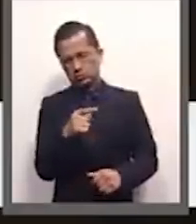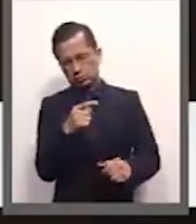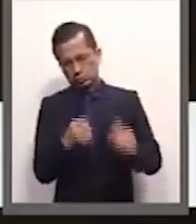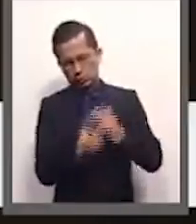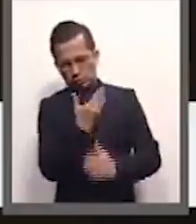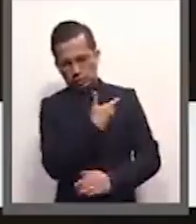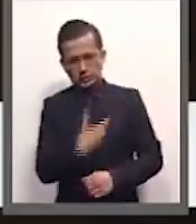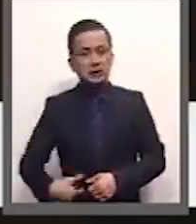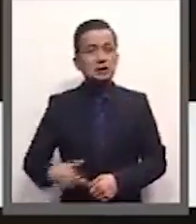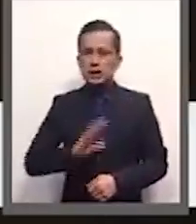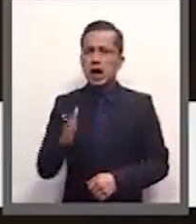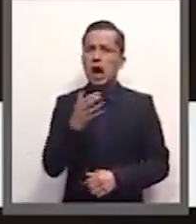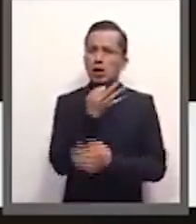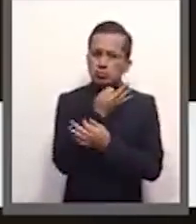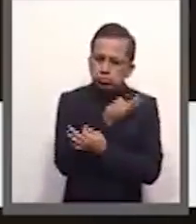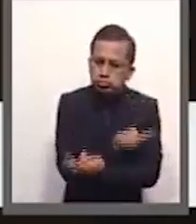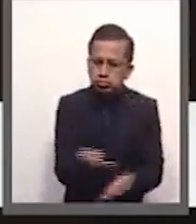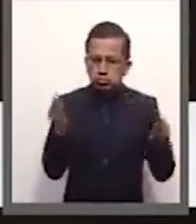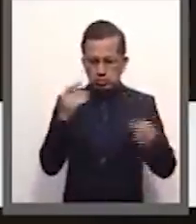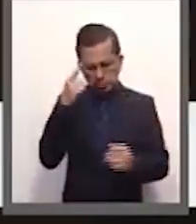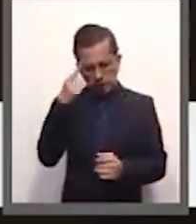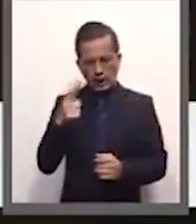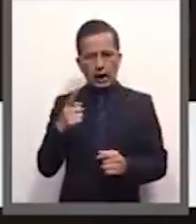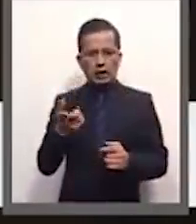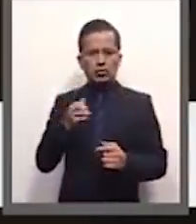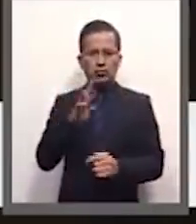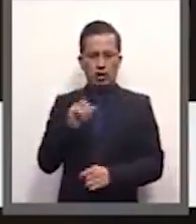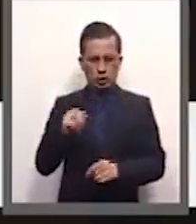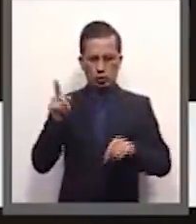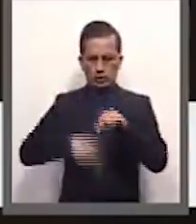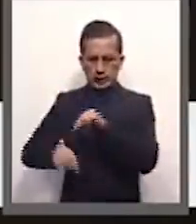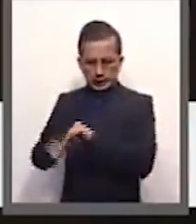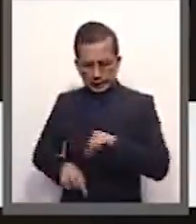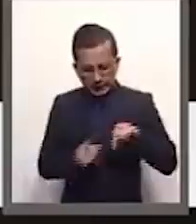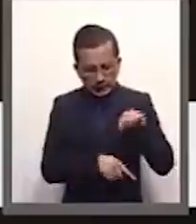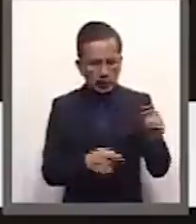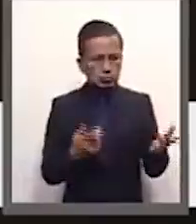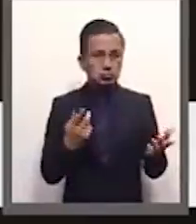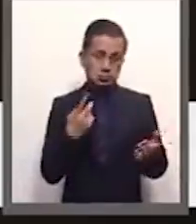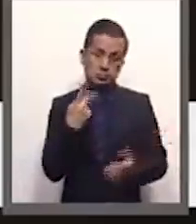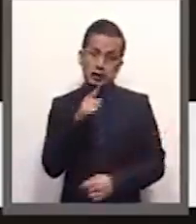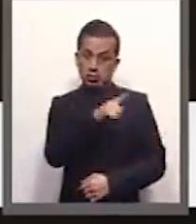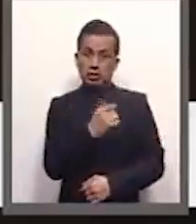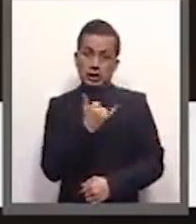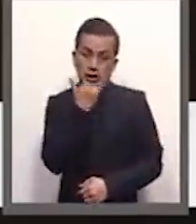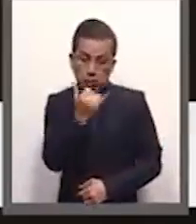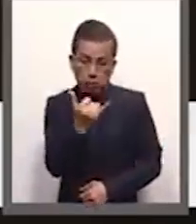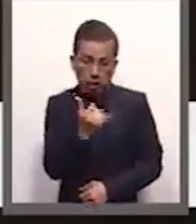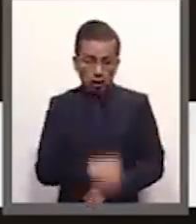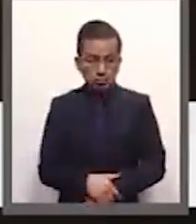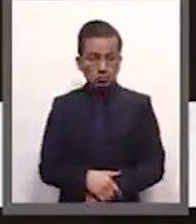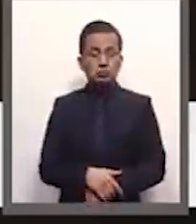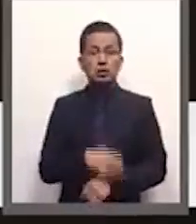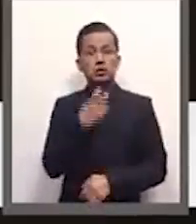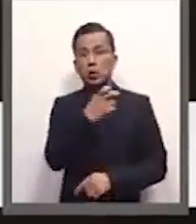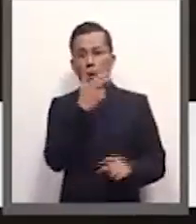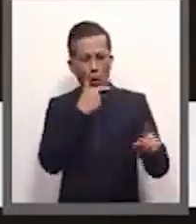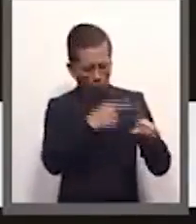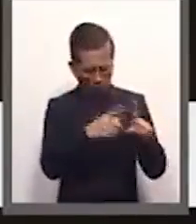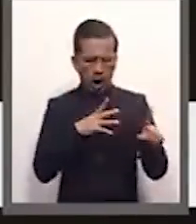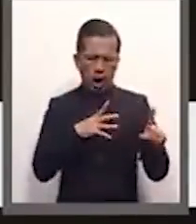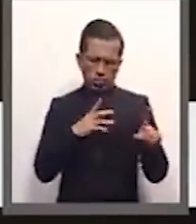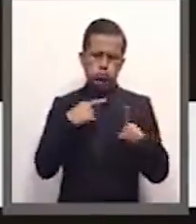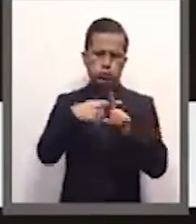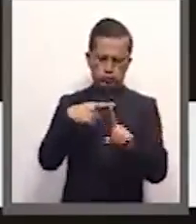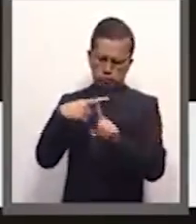el fuero, pero está equivocado. No es, es un hombre con virtudes y defectos y sostengo que